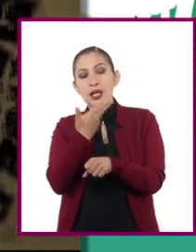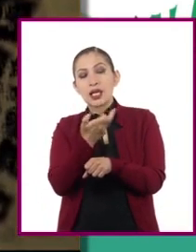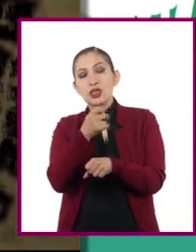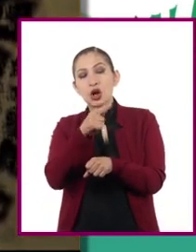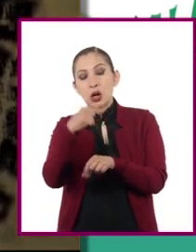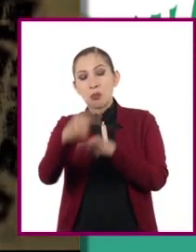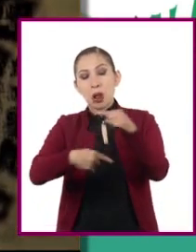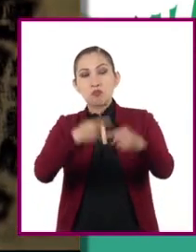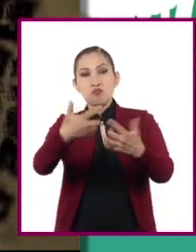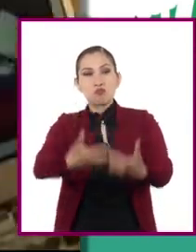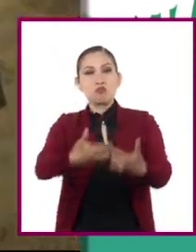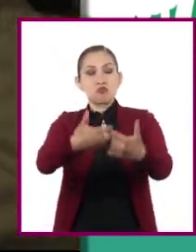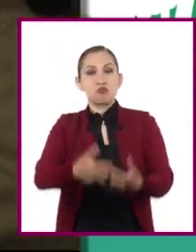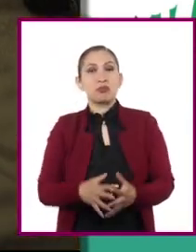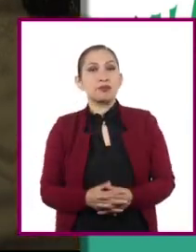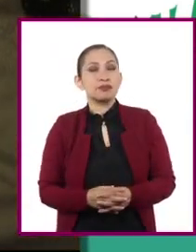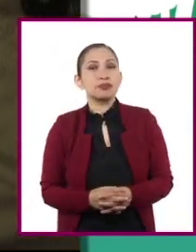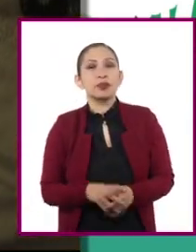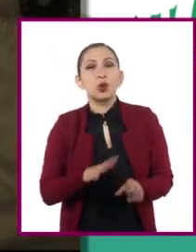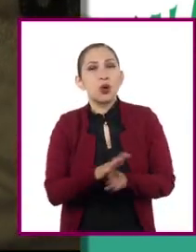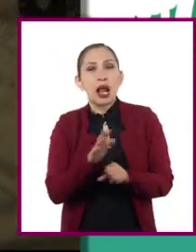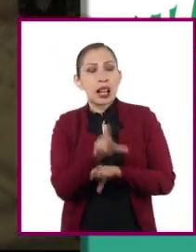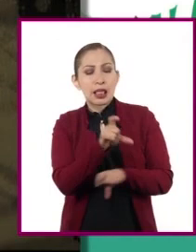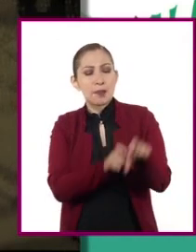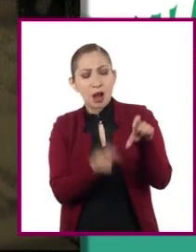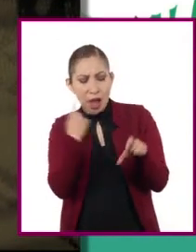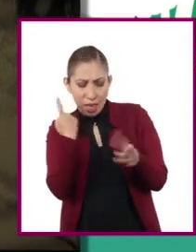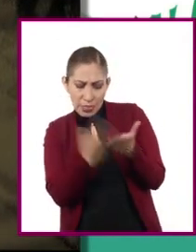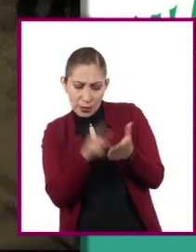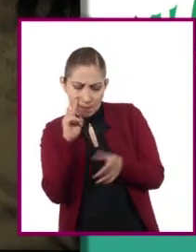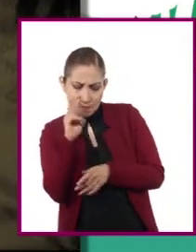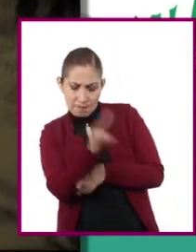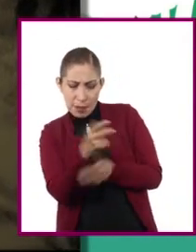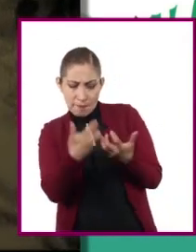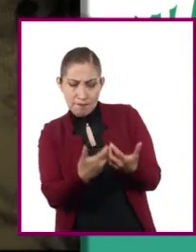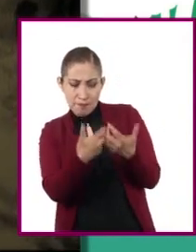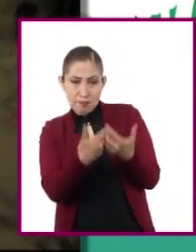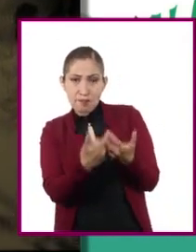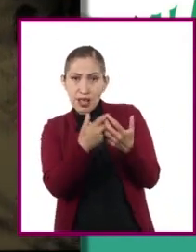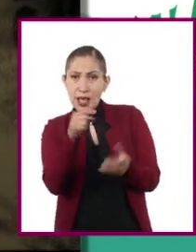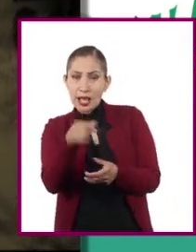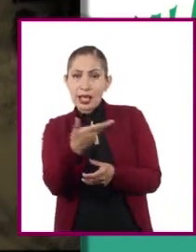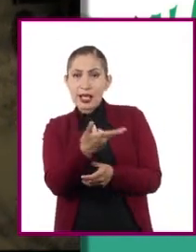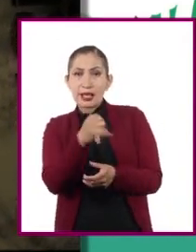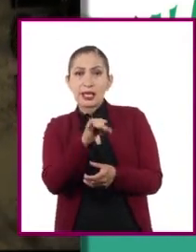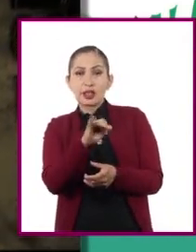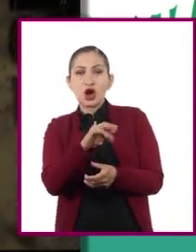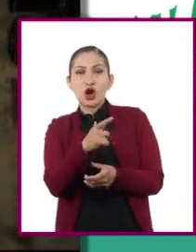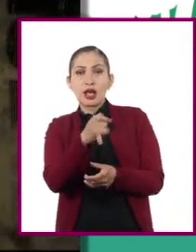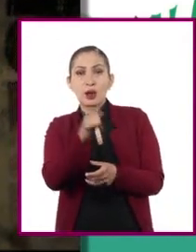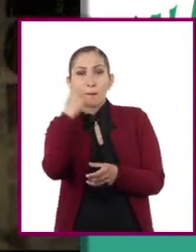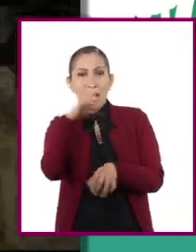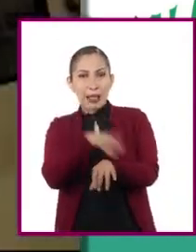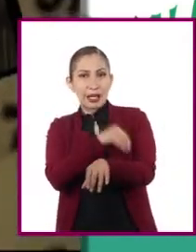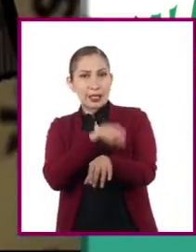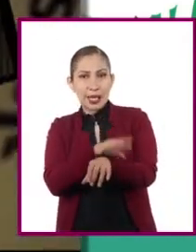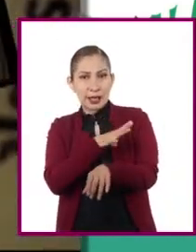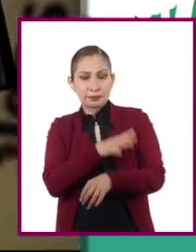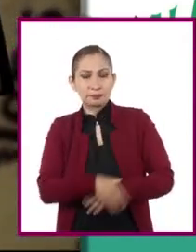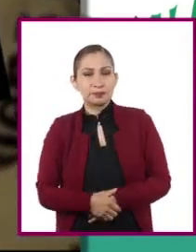hidrógeno para que funcione. ¿Qué reacciones químicas se llevan a cabo en el motor de hidrógeno para obtener la